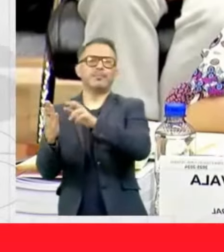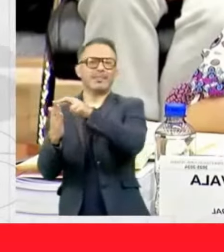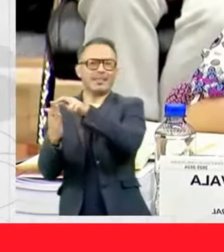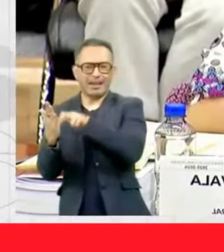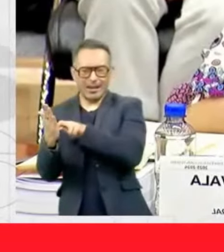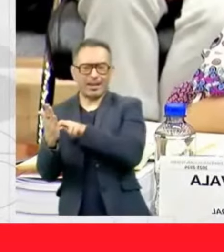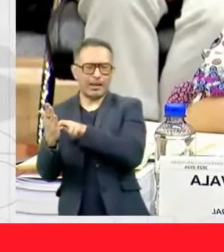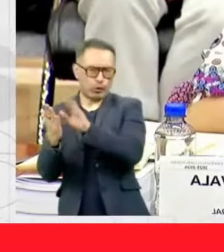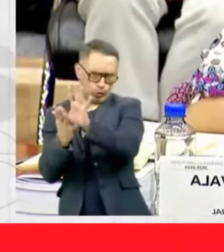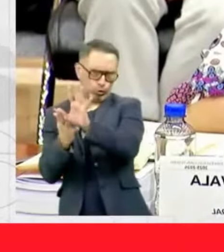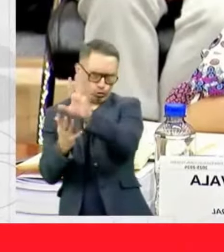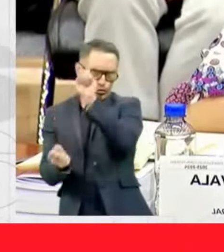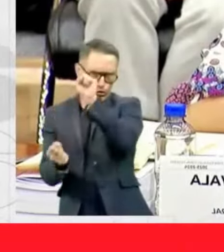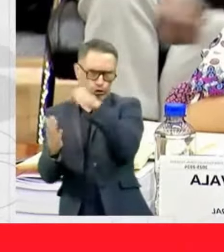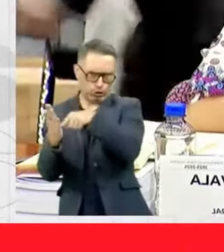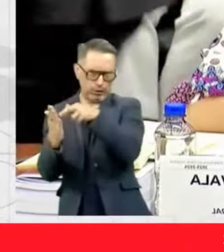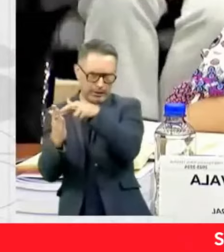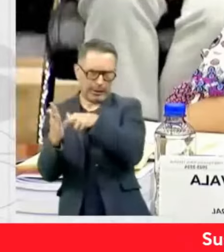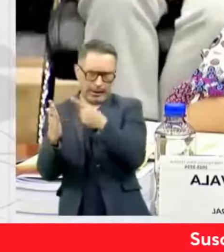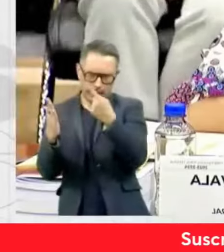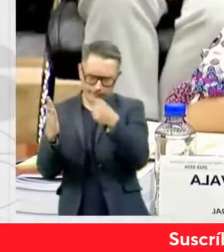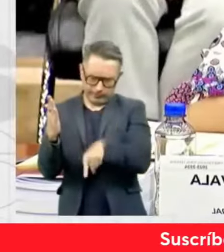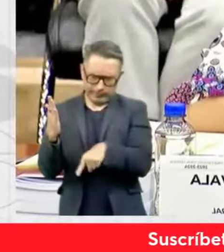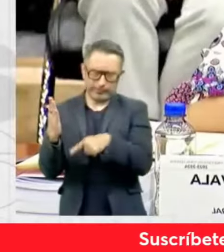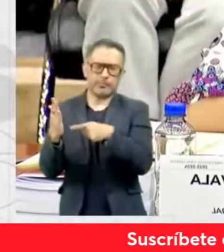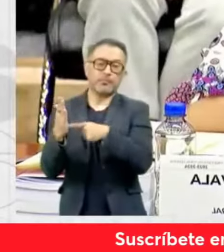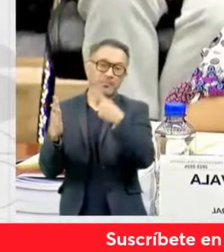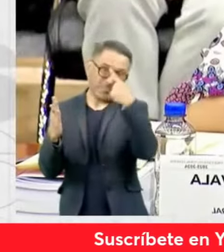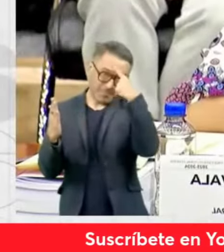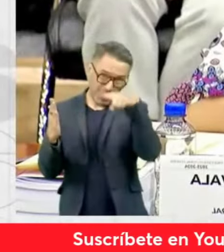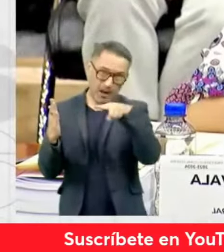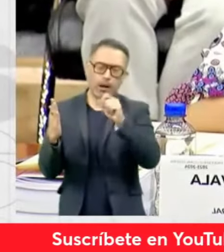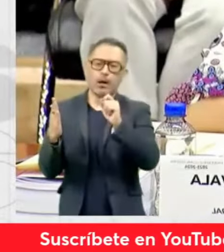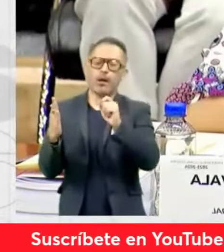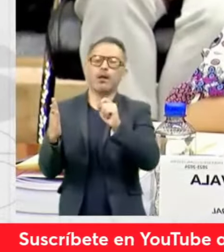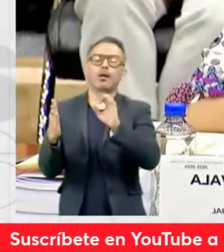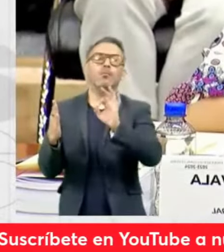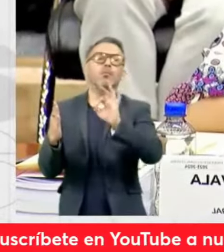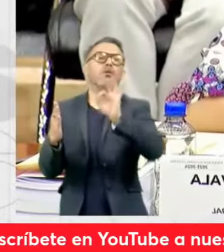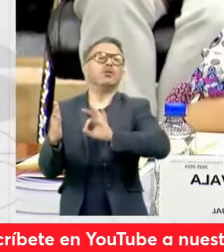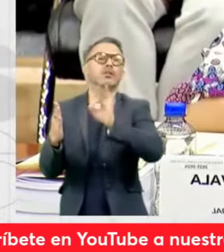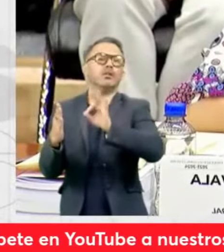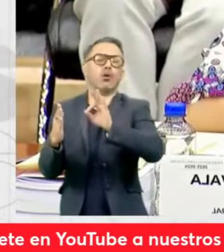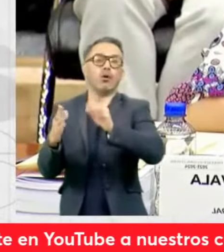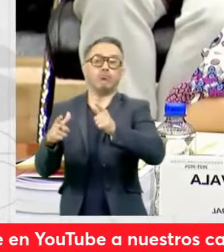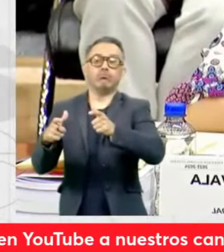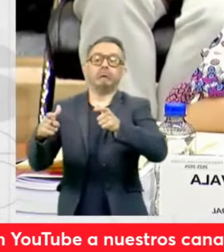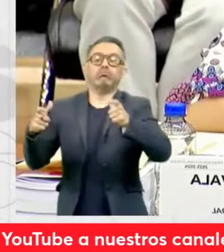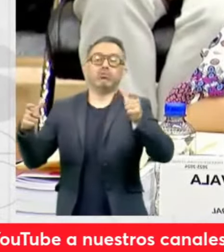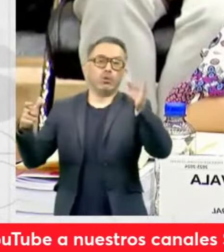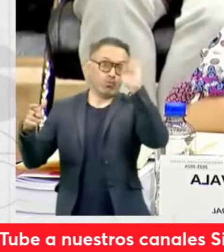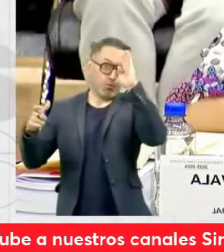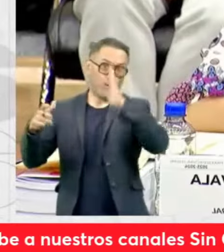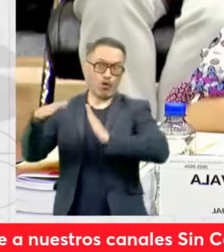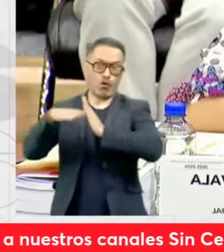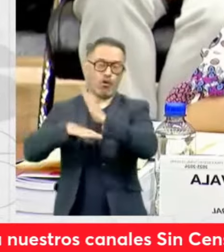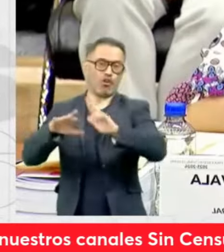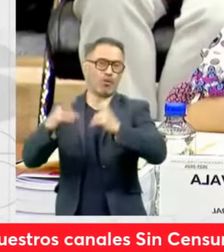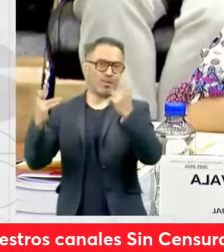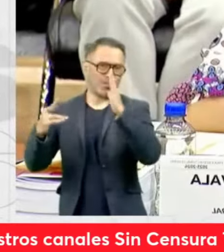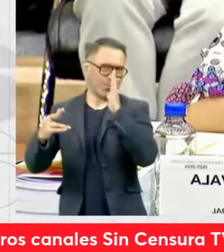regla constitucional para determinar los límites de sobrerrepresentación.